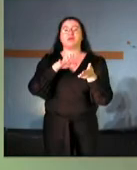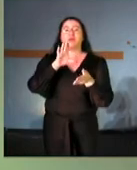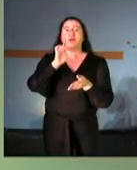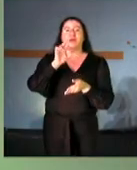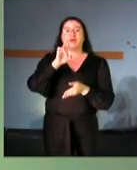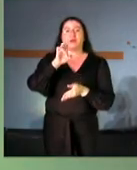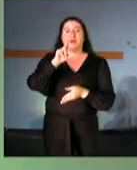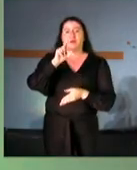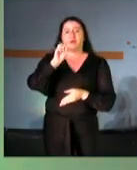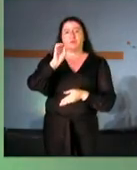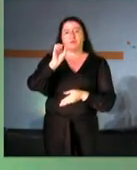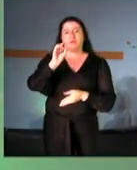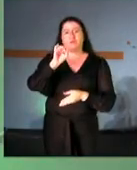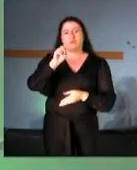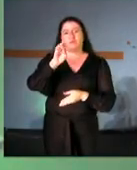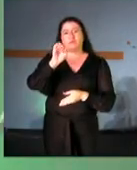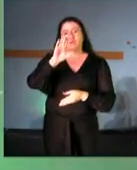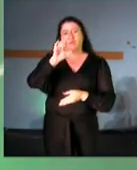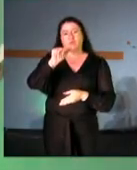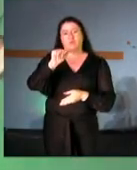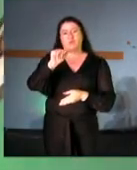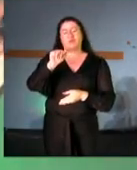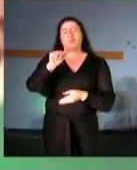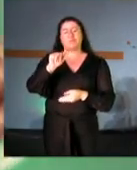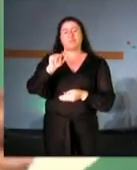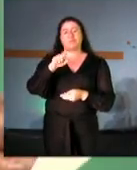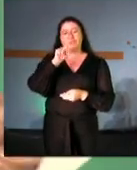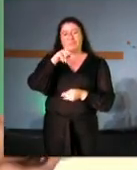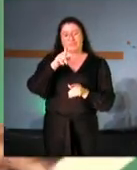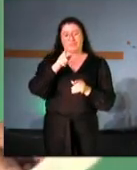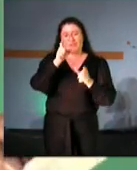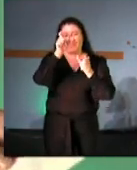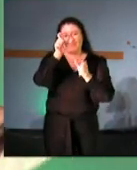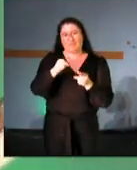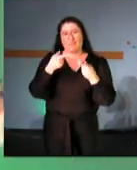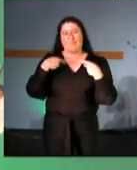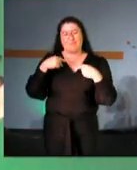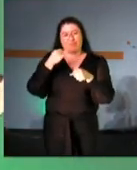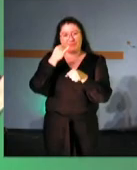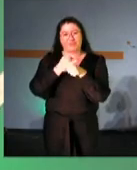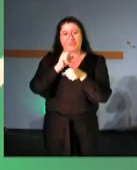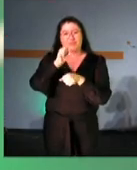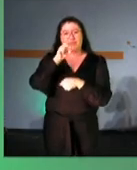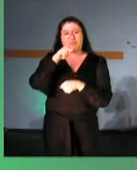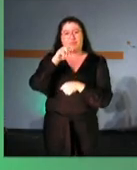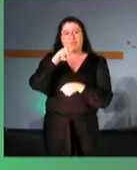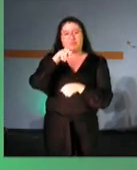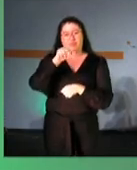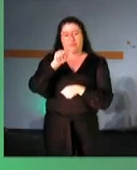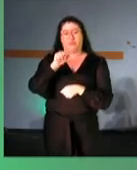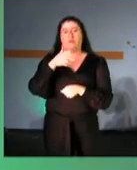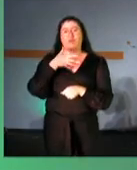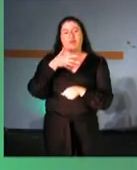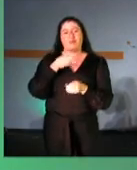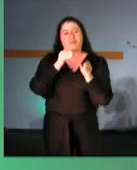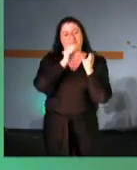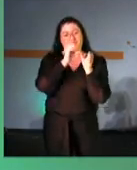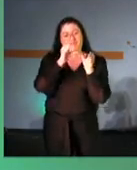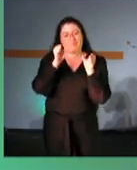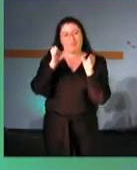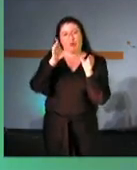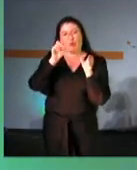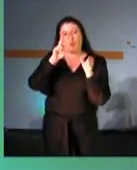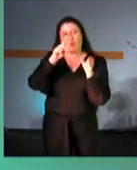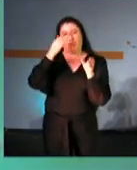de Sandino, pero también va a estar esta cronología. Y poco a poco